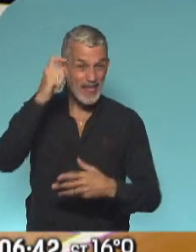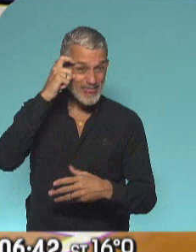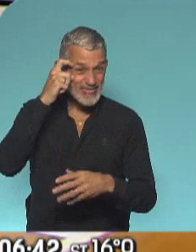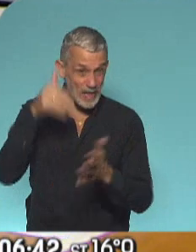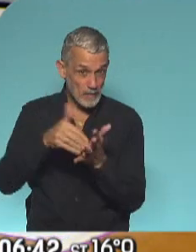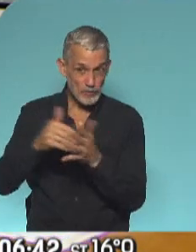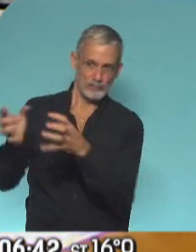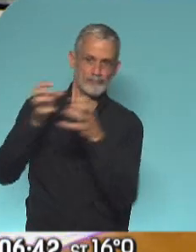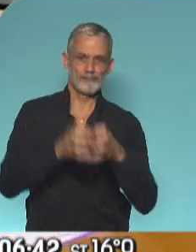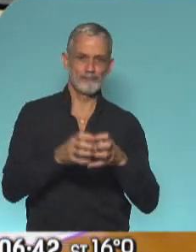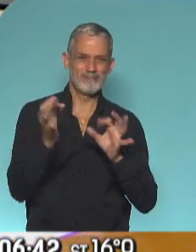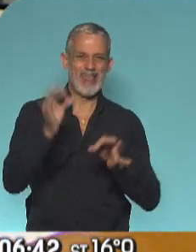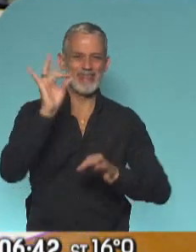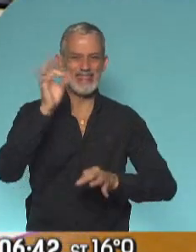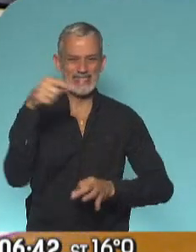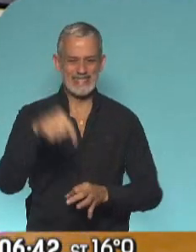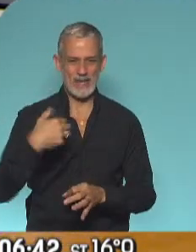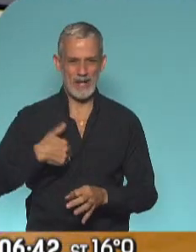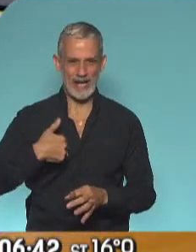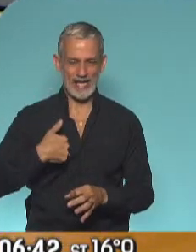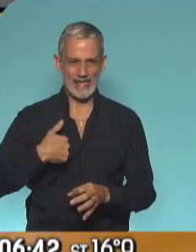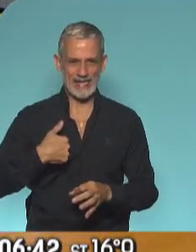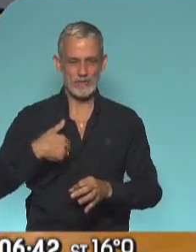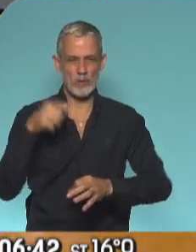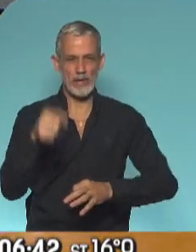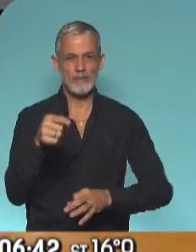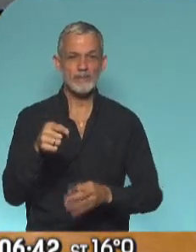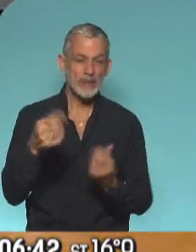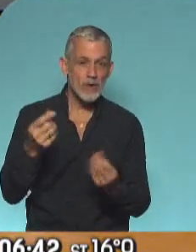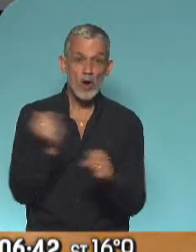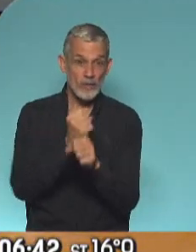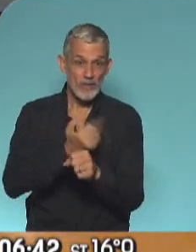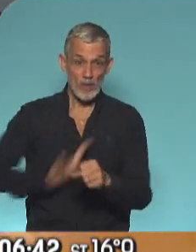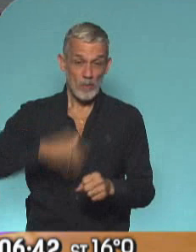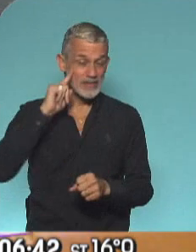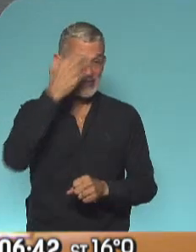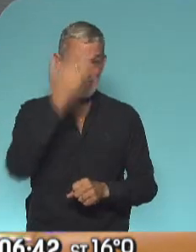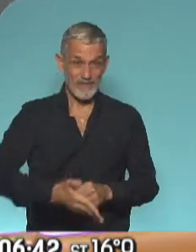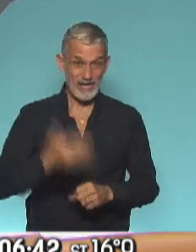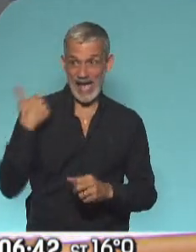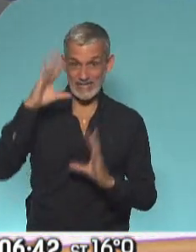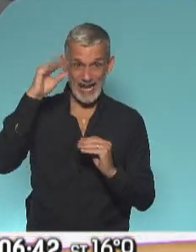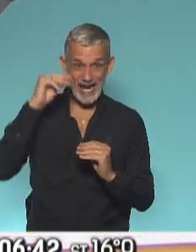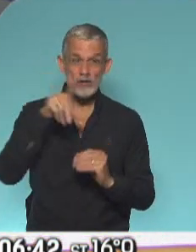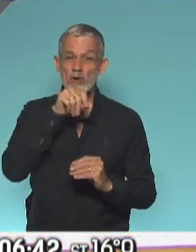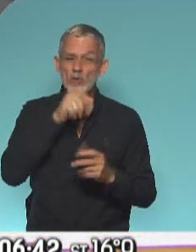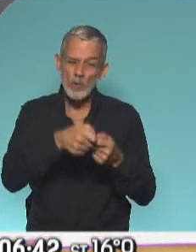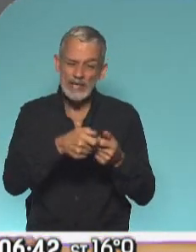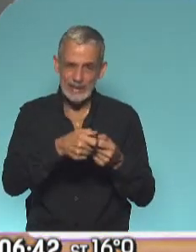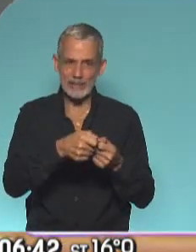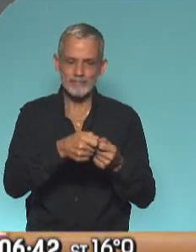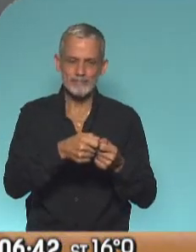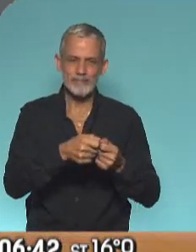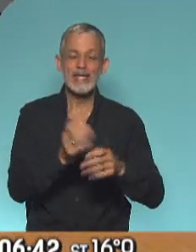millones de dosis llegarán en el mes de diciembre. Lo confirmó el propio presidente Alberto Fernández anoche a través de la red social Twitter en su cuenta